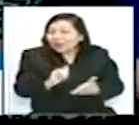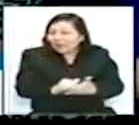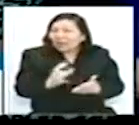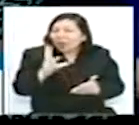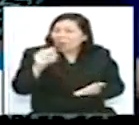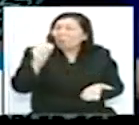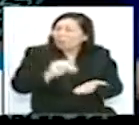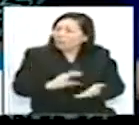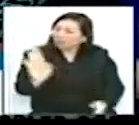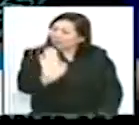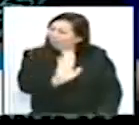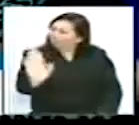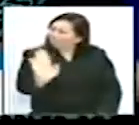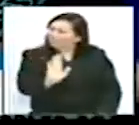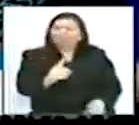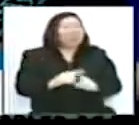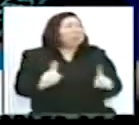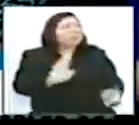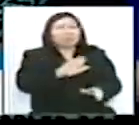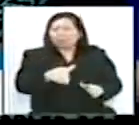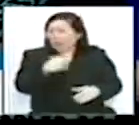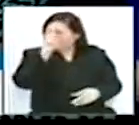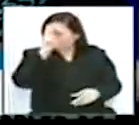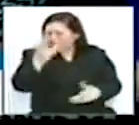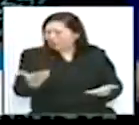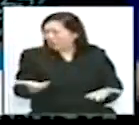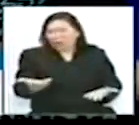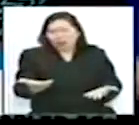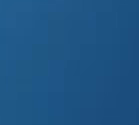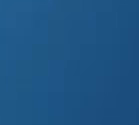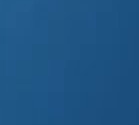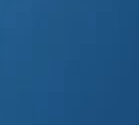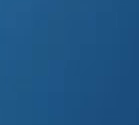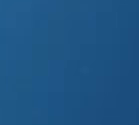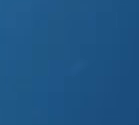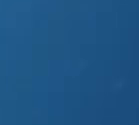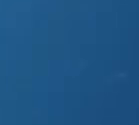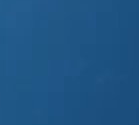nos siga robando, no puede pasar con la indiferencia de todos nosotros, especialmente de quienes comunican.